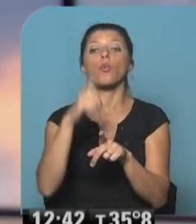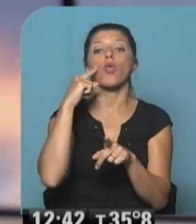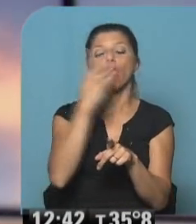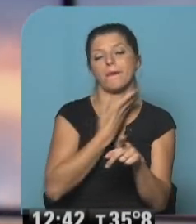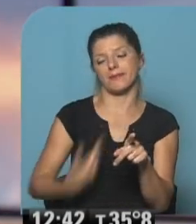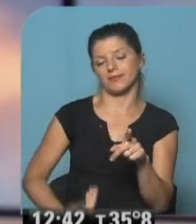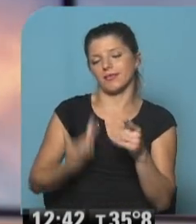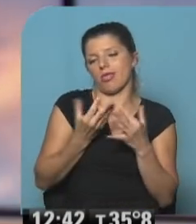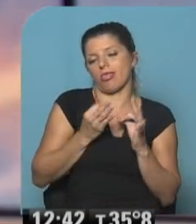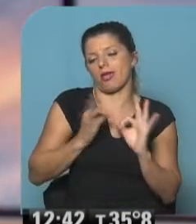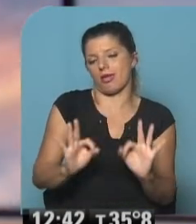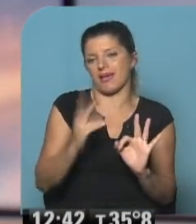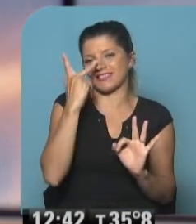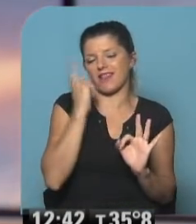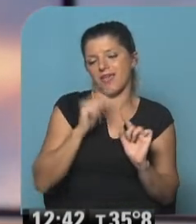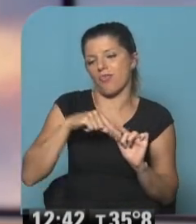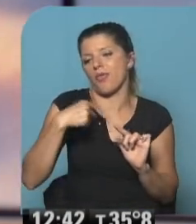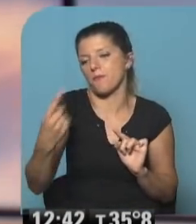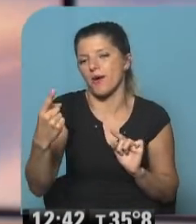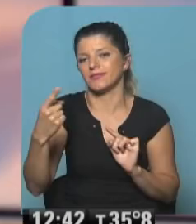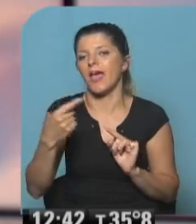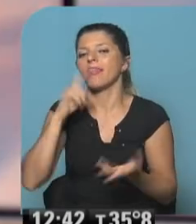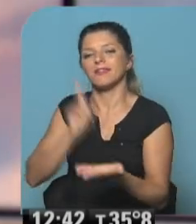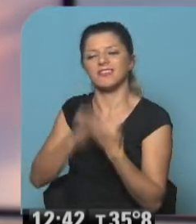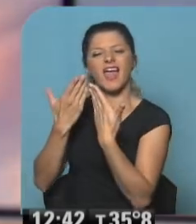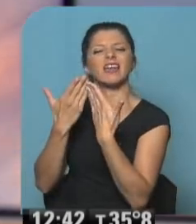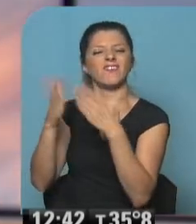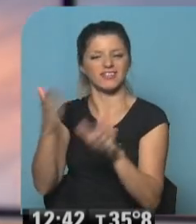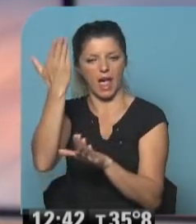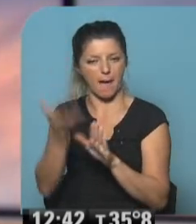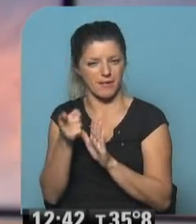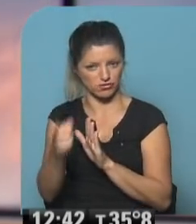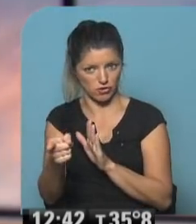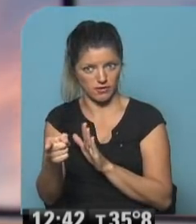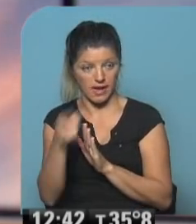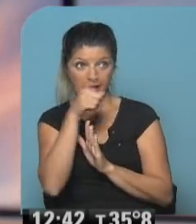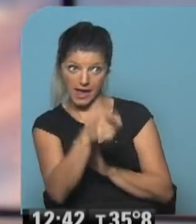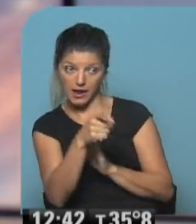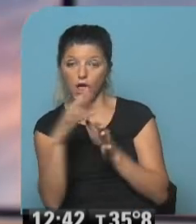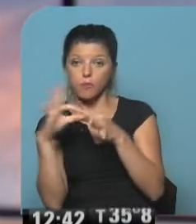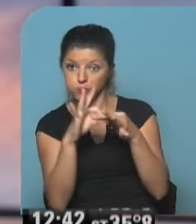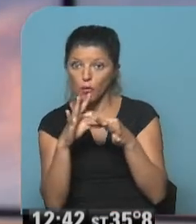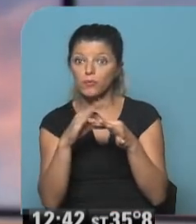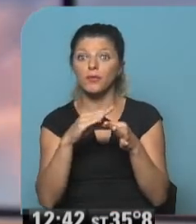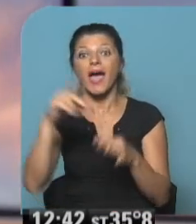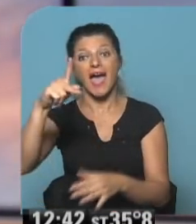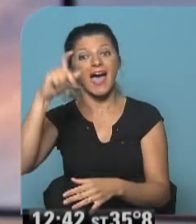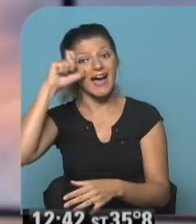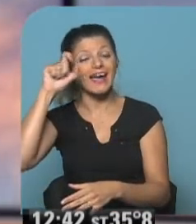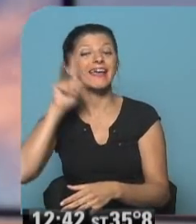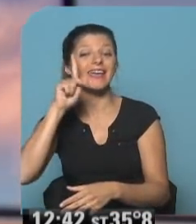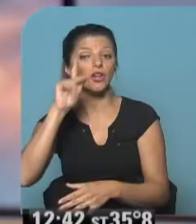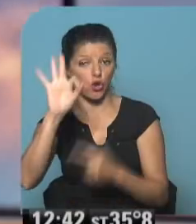salvó de ser destituido por cargos de corrupción. Cargos de corrupción que comparte con Keiko Fujimori, la hija